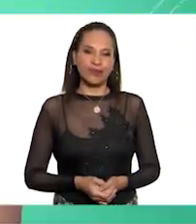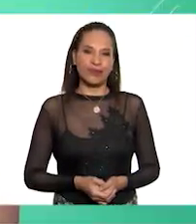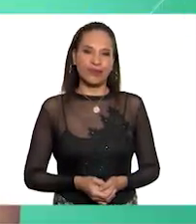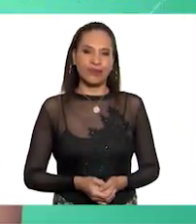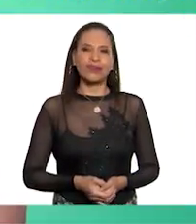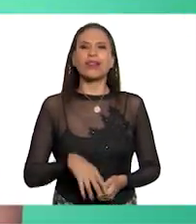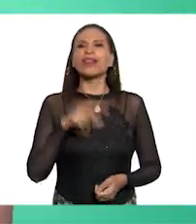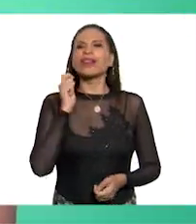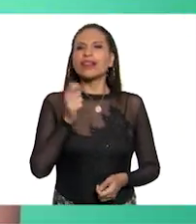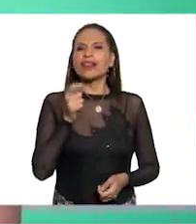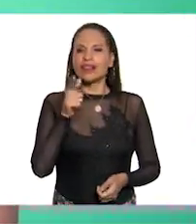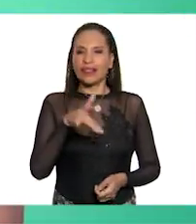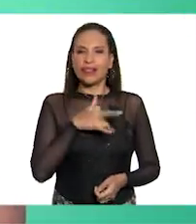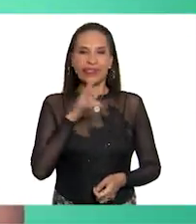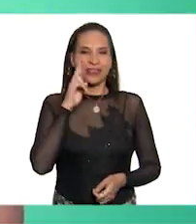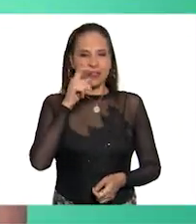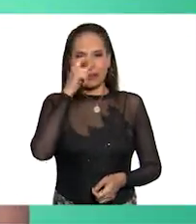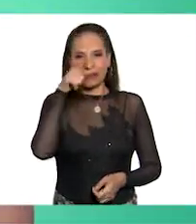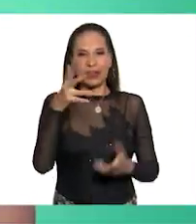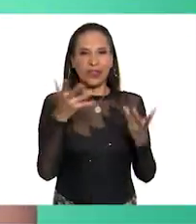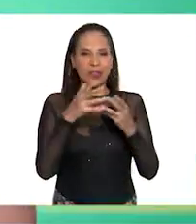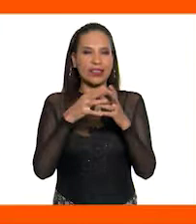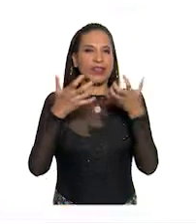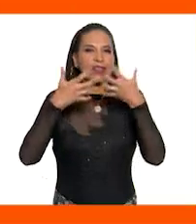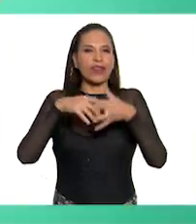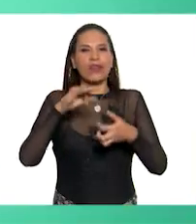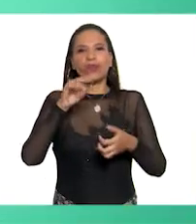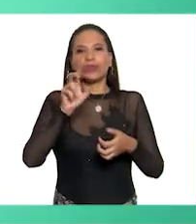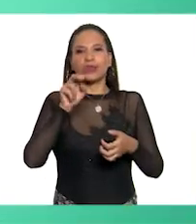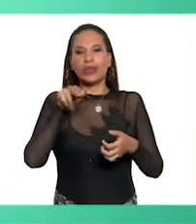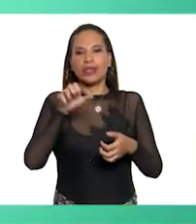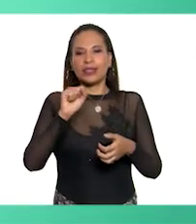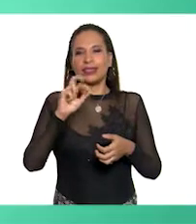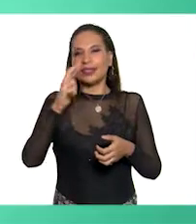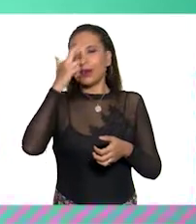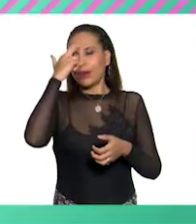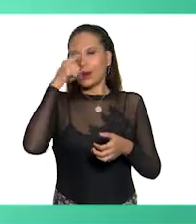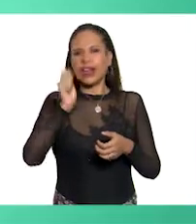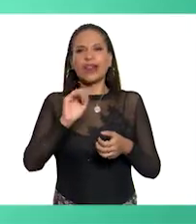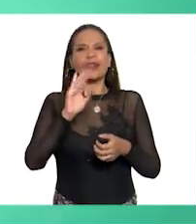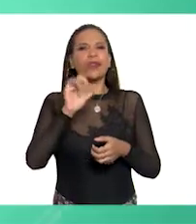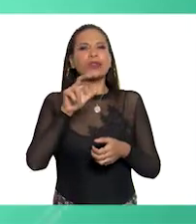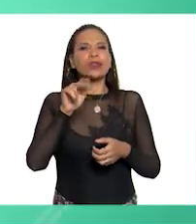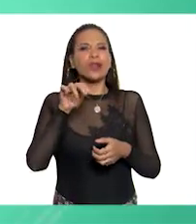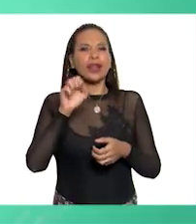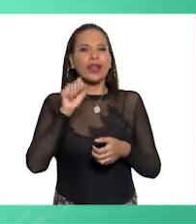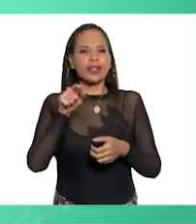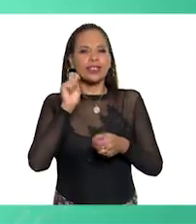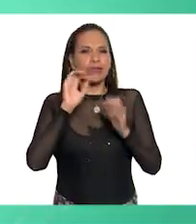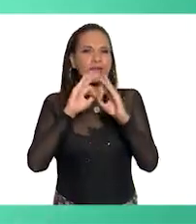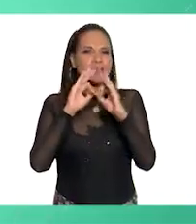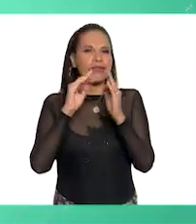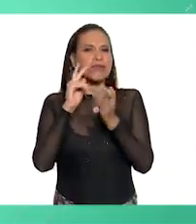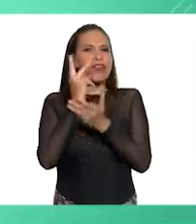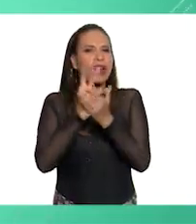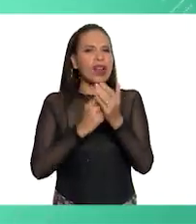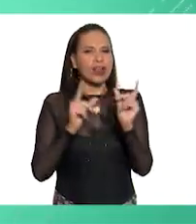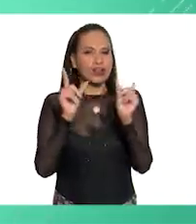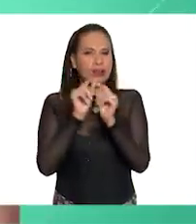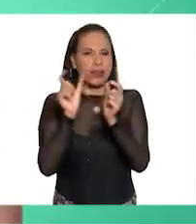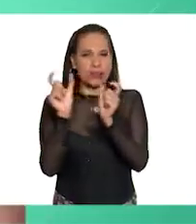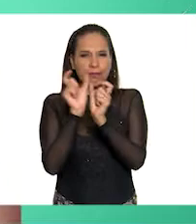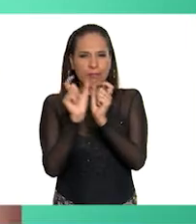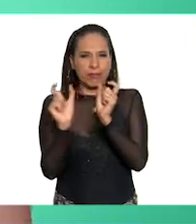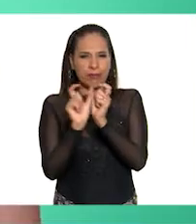Es decir, estás intentando crear funciones. Recuerden que las funciones son pequeños programas dentro de uno